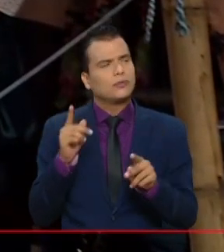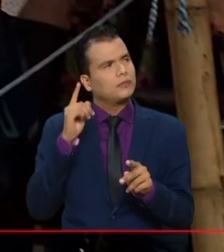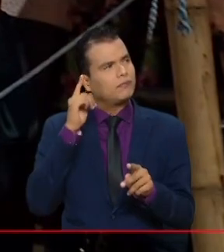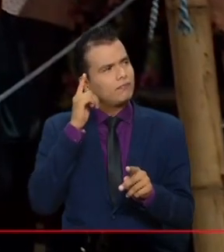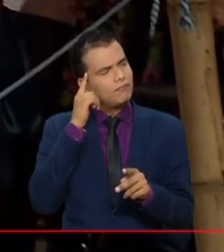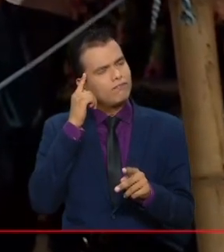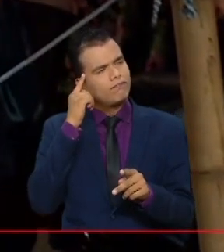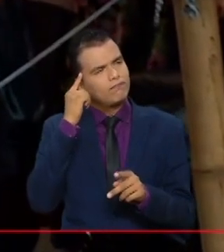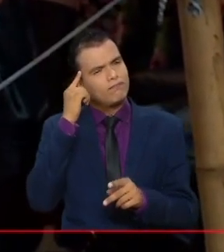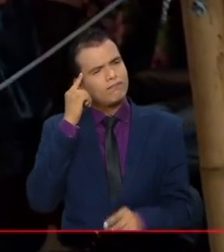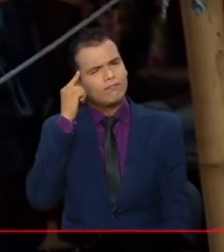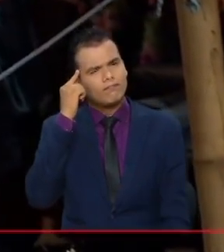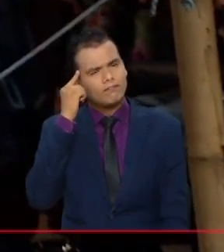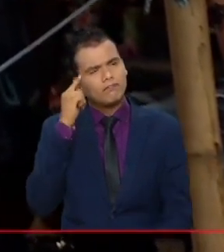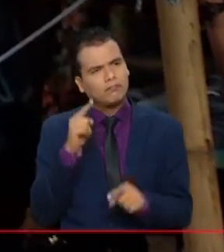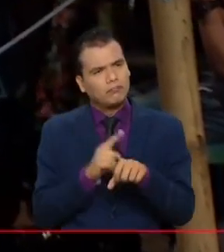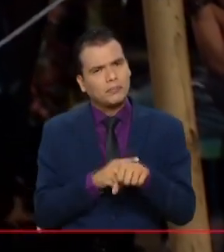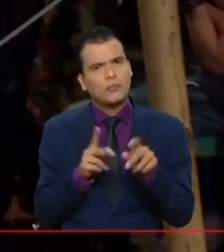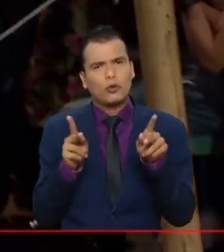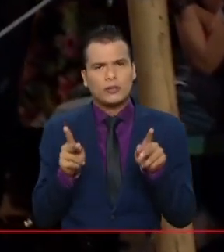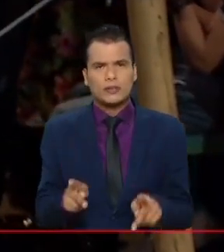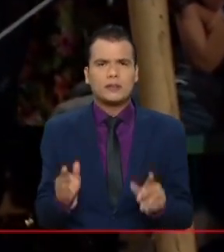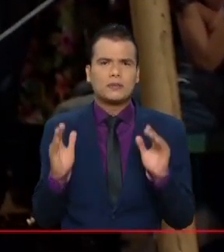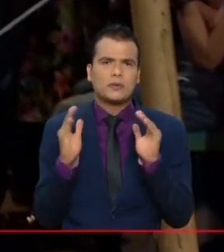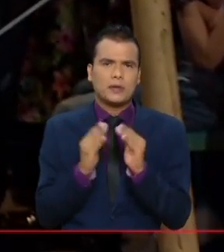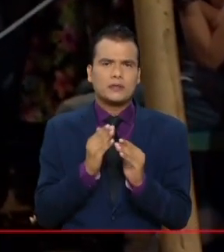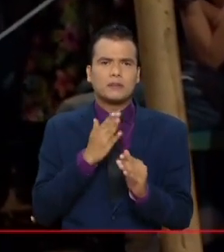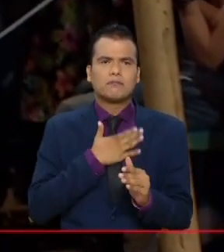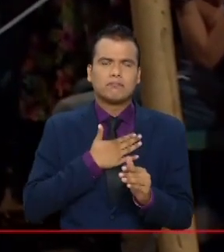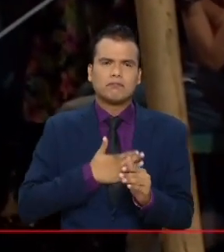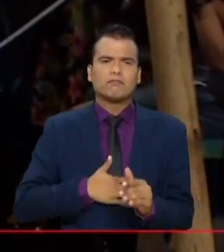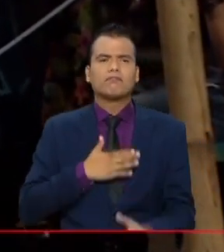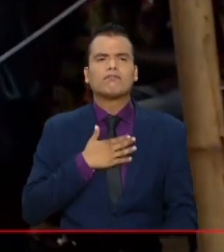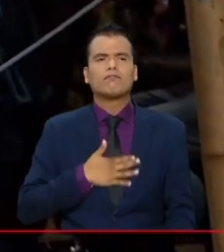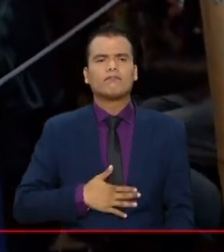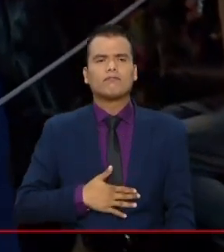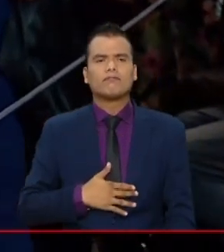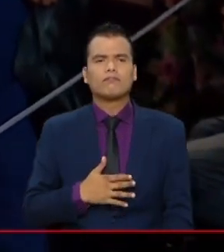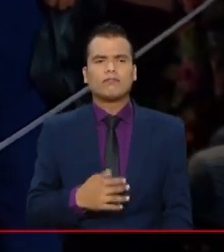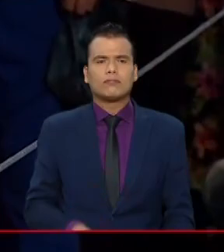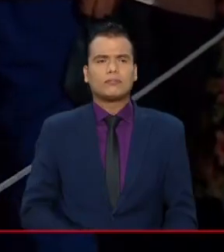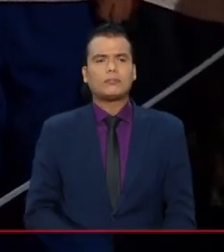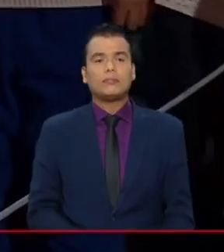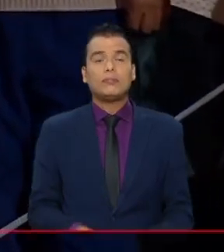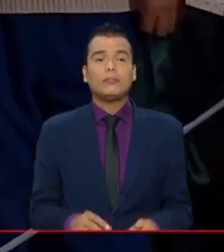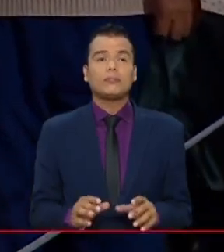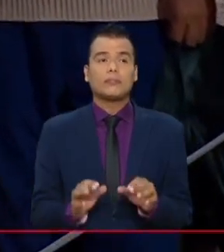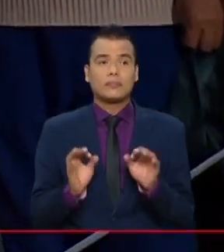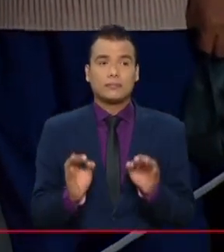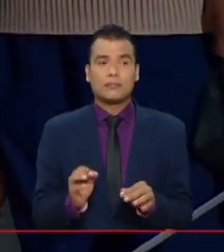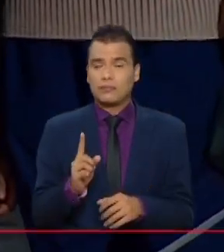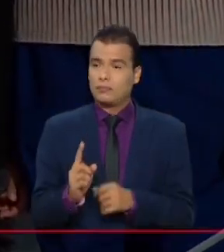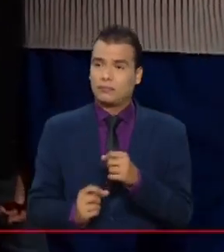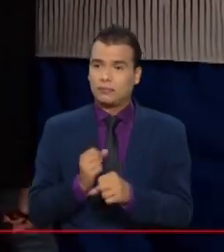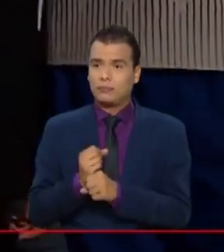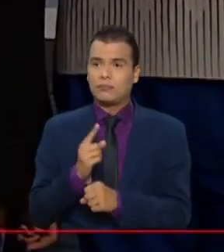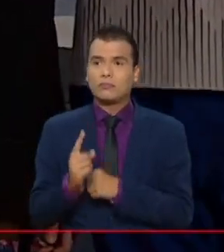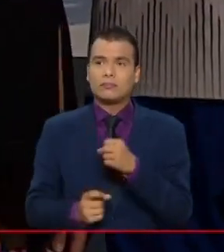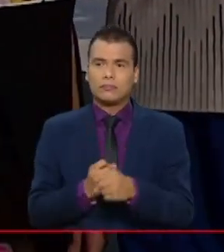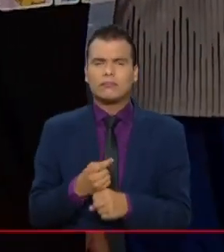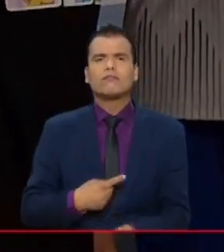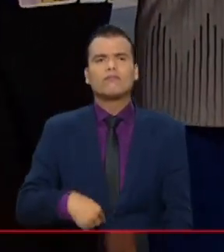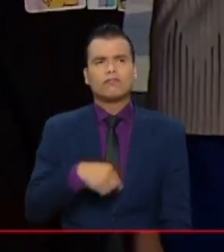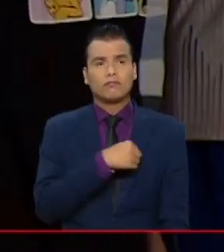recogimiento en sus casas y en su vida espiritual, y como todos los años puedo decir que la gente ha